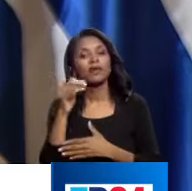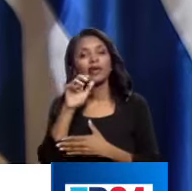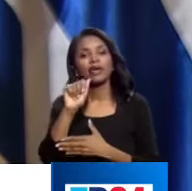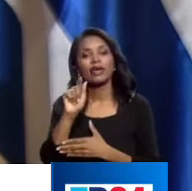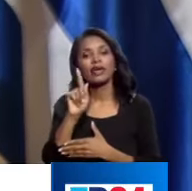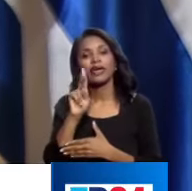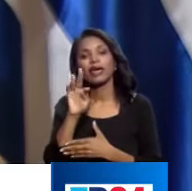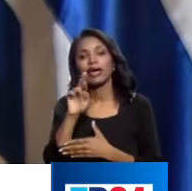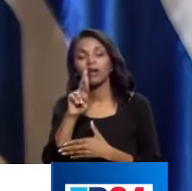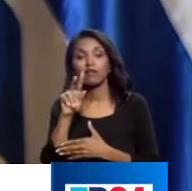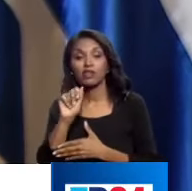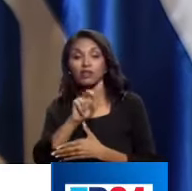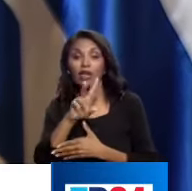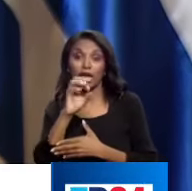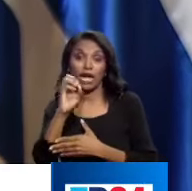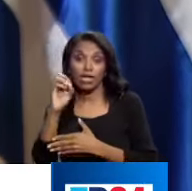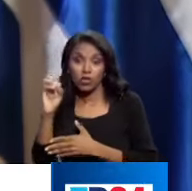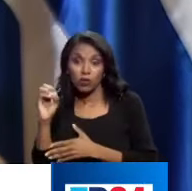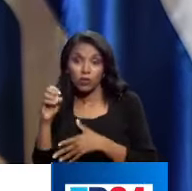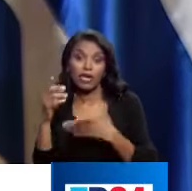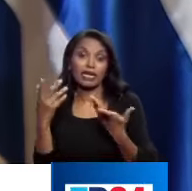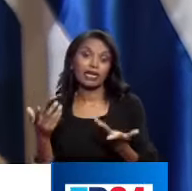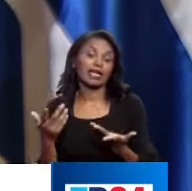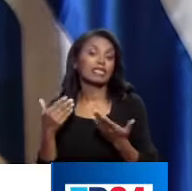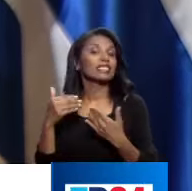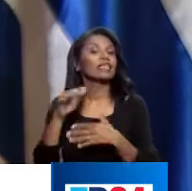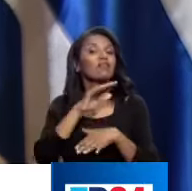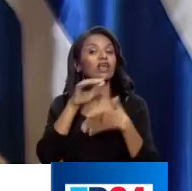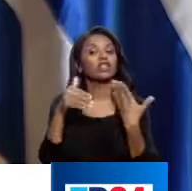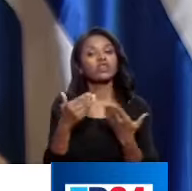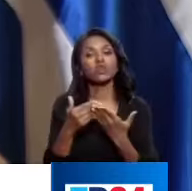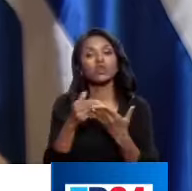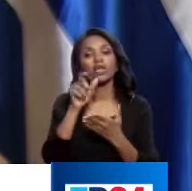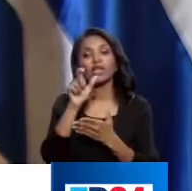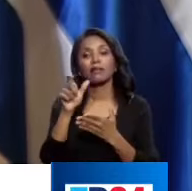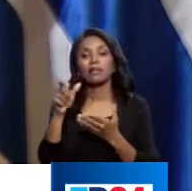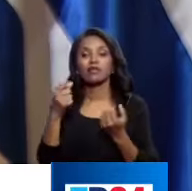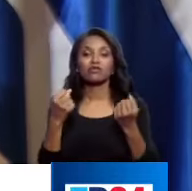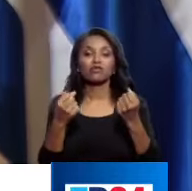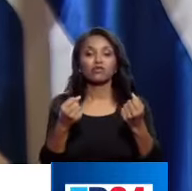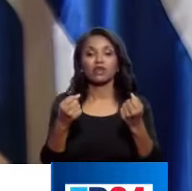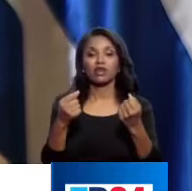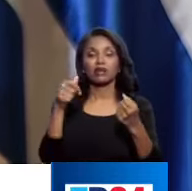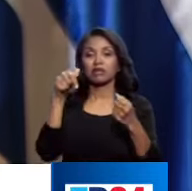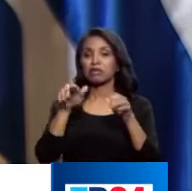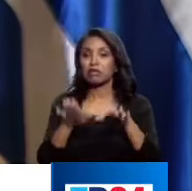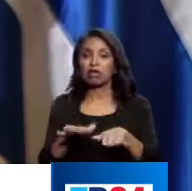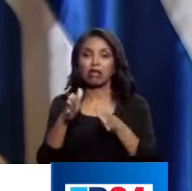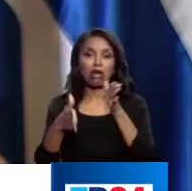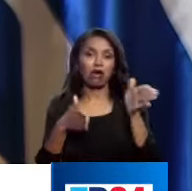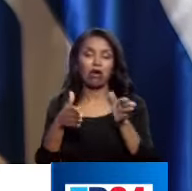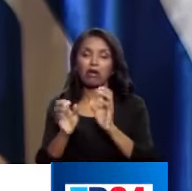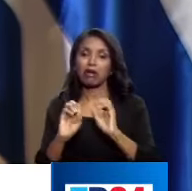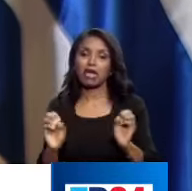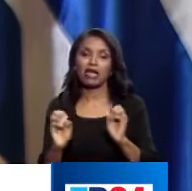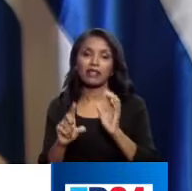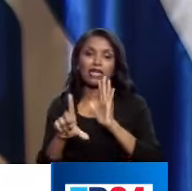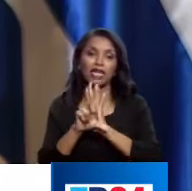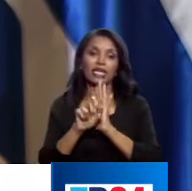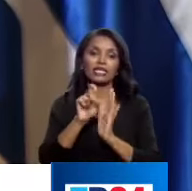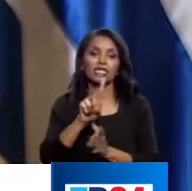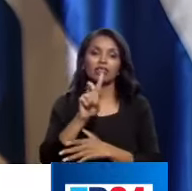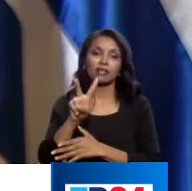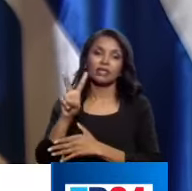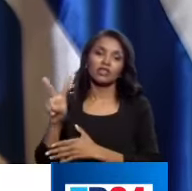Aventura 2000, adivinen, se lleva todas las personas de Panamá y no invierten en Colón. Y lo otro, la ley